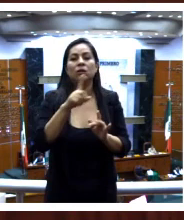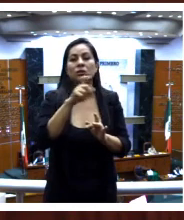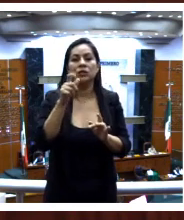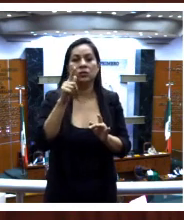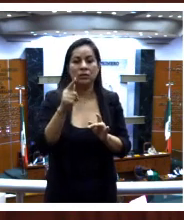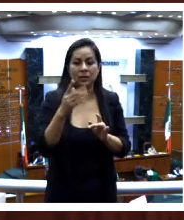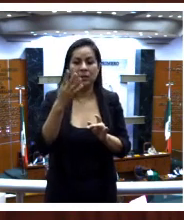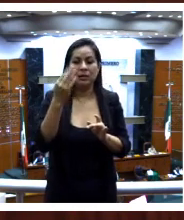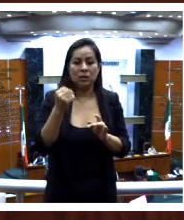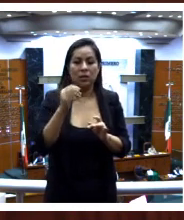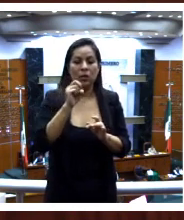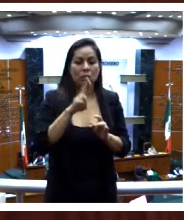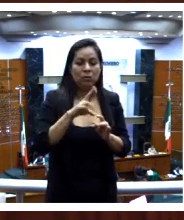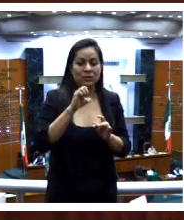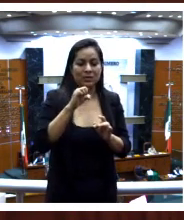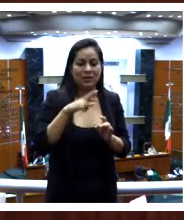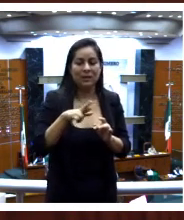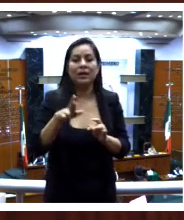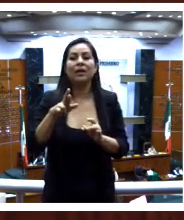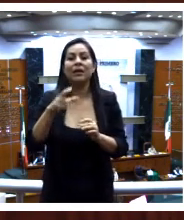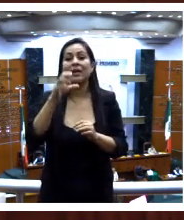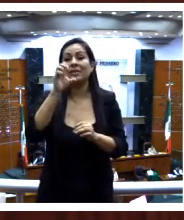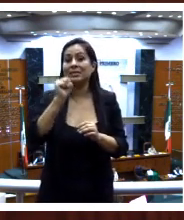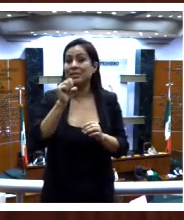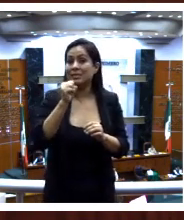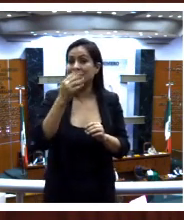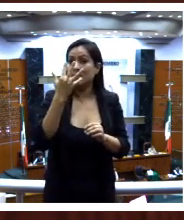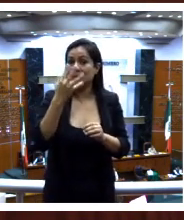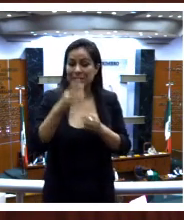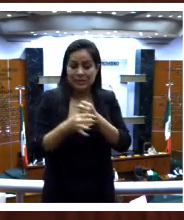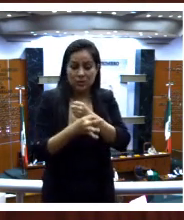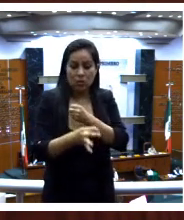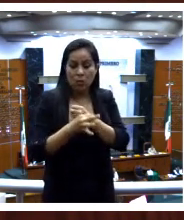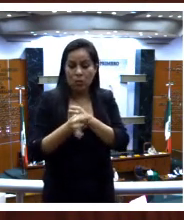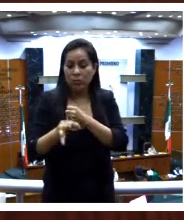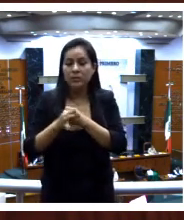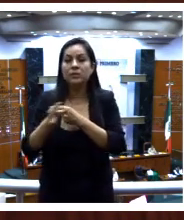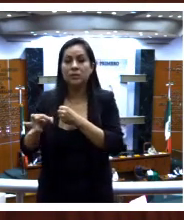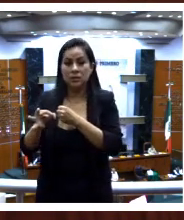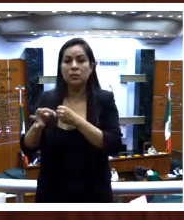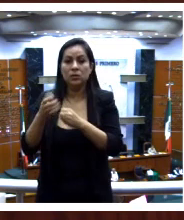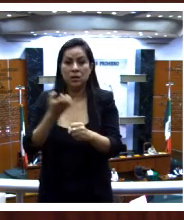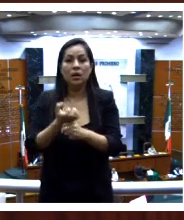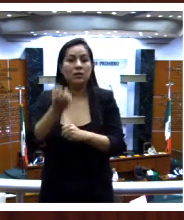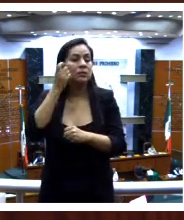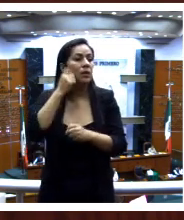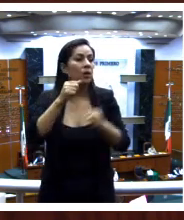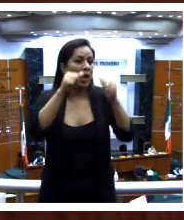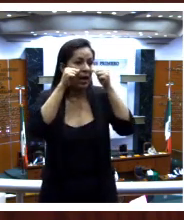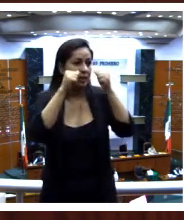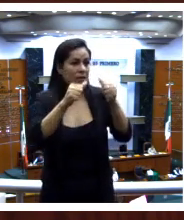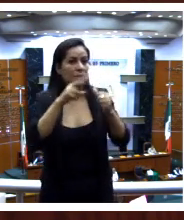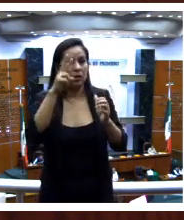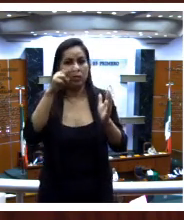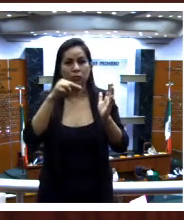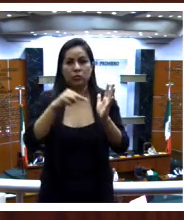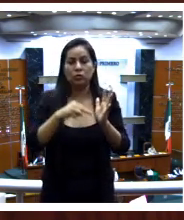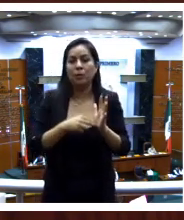179 USAER localizadas en 65 municipios de la entidad, atendiendo a